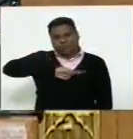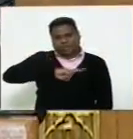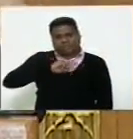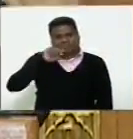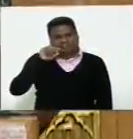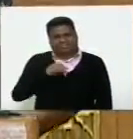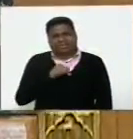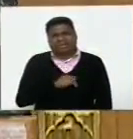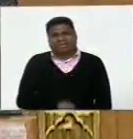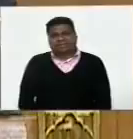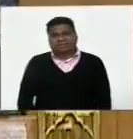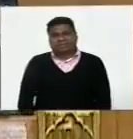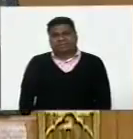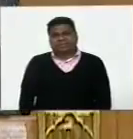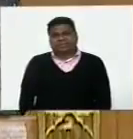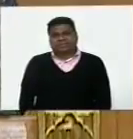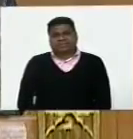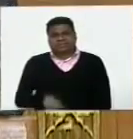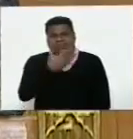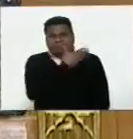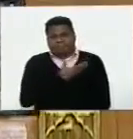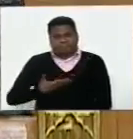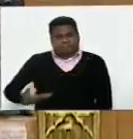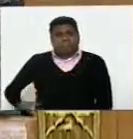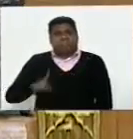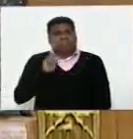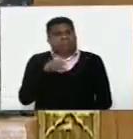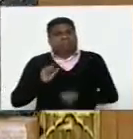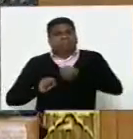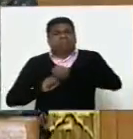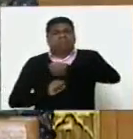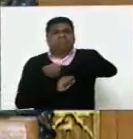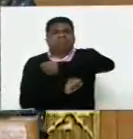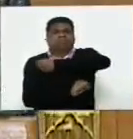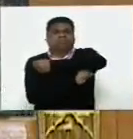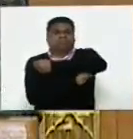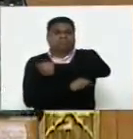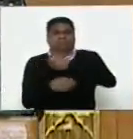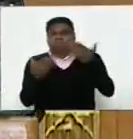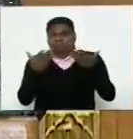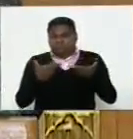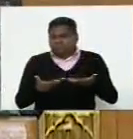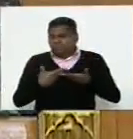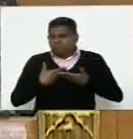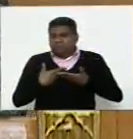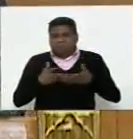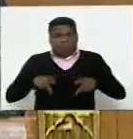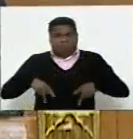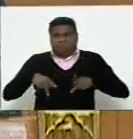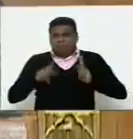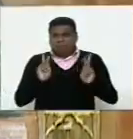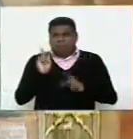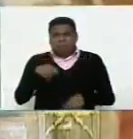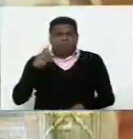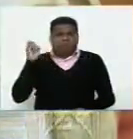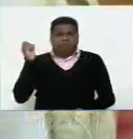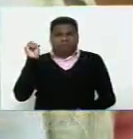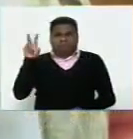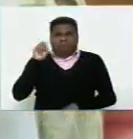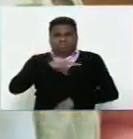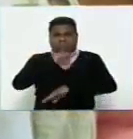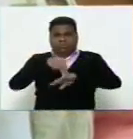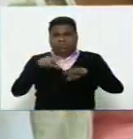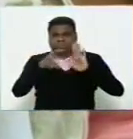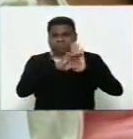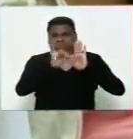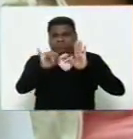Y el presidente no solamente nos ha apoyado, sino que nos brindó el escenario, porque solo en Asamblea Nacional Constituyente